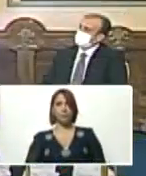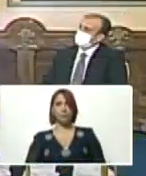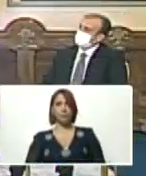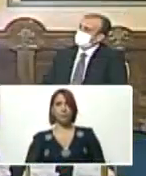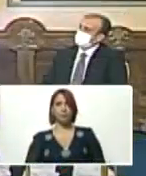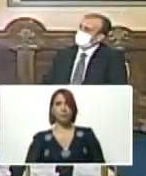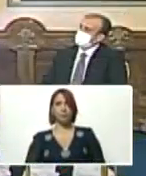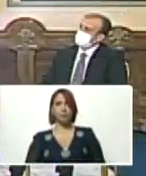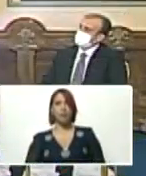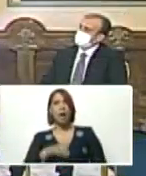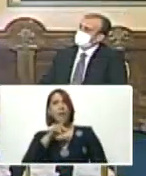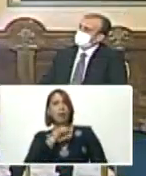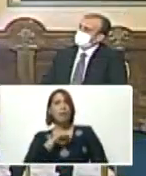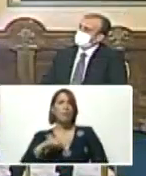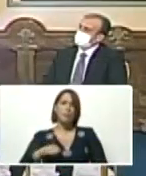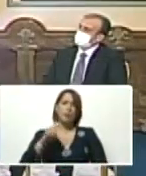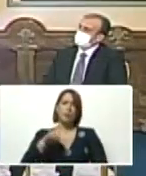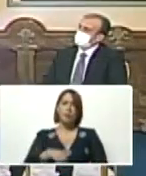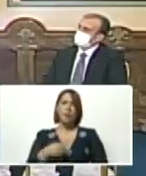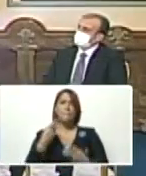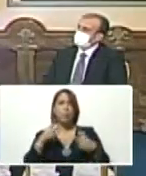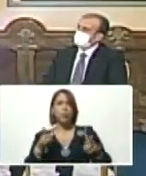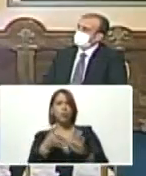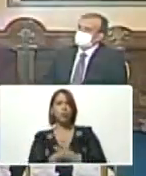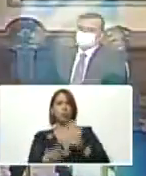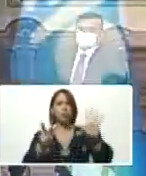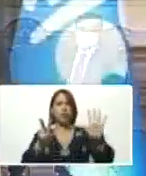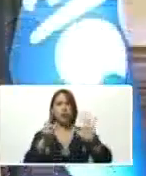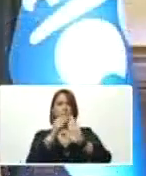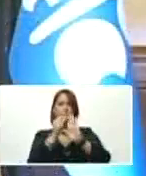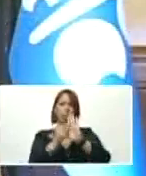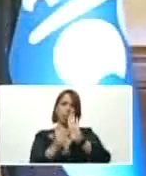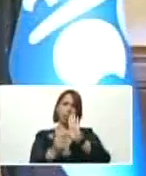Él hablaba en privado y en público de 7 momentos, embajador.